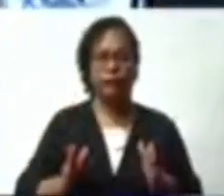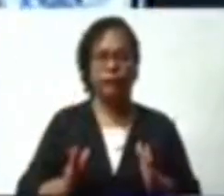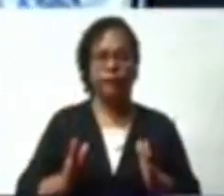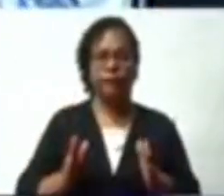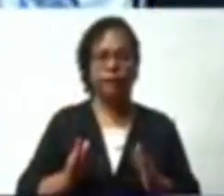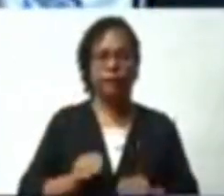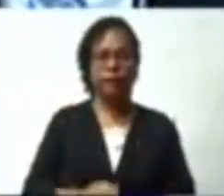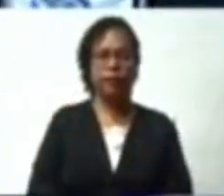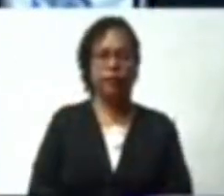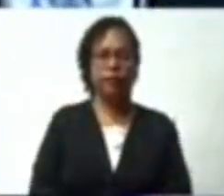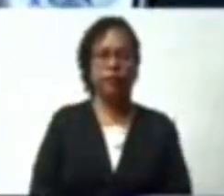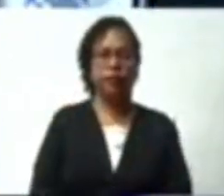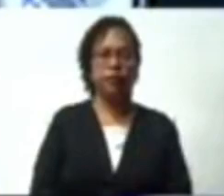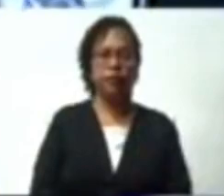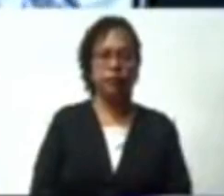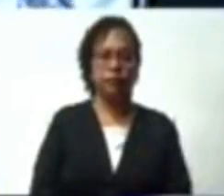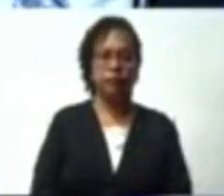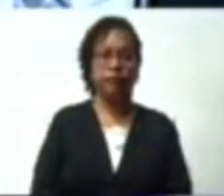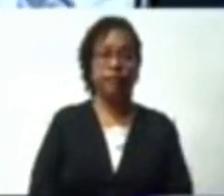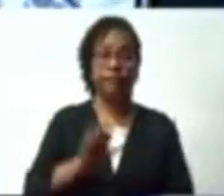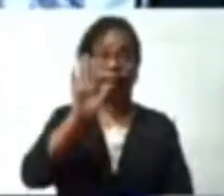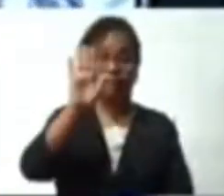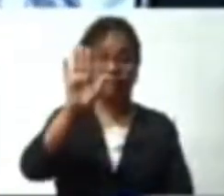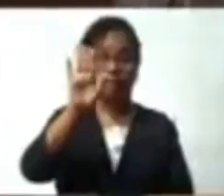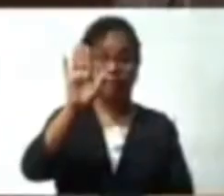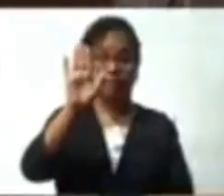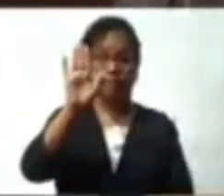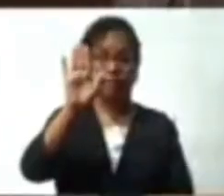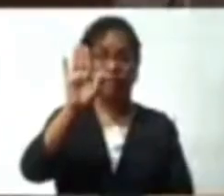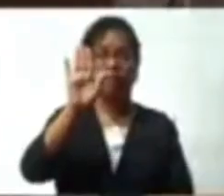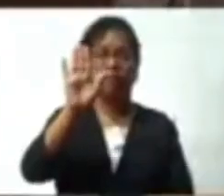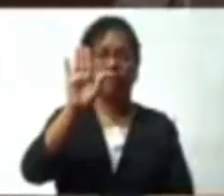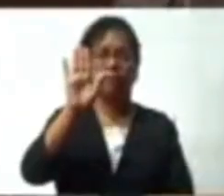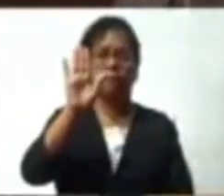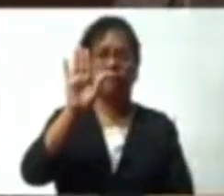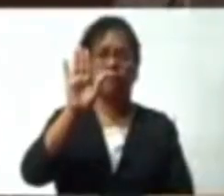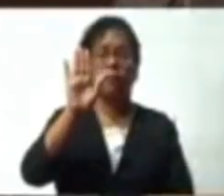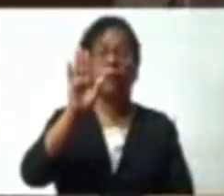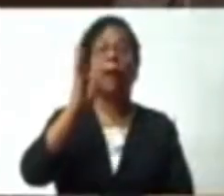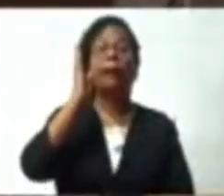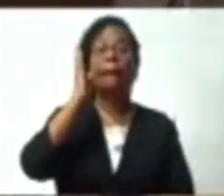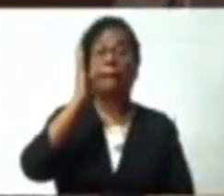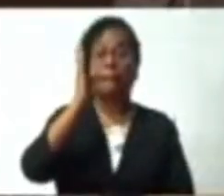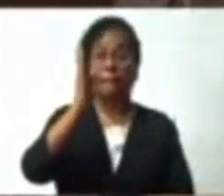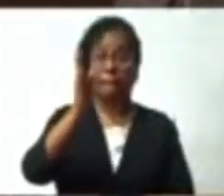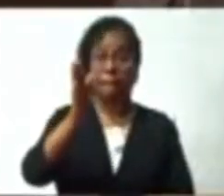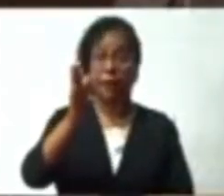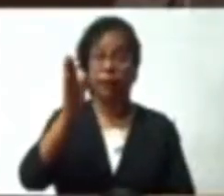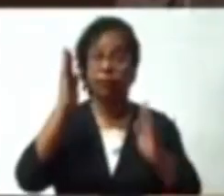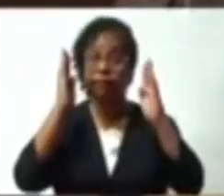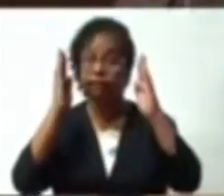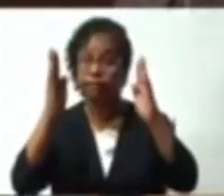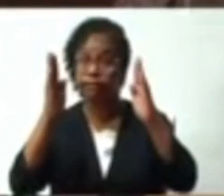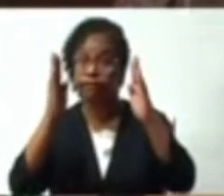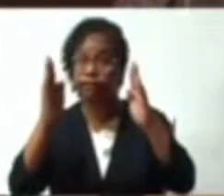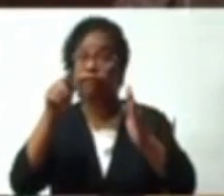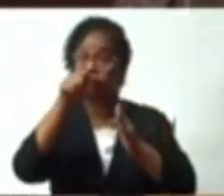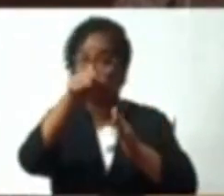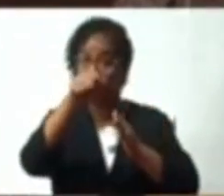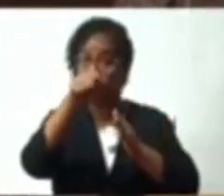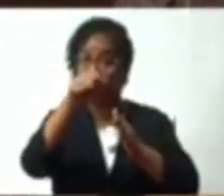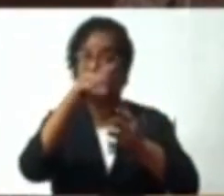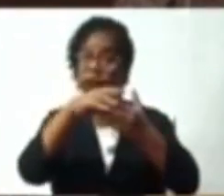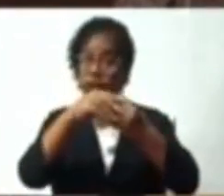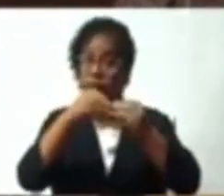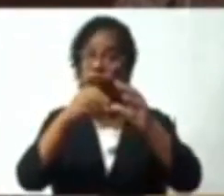No. Un momentito, doctor. Vamos a poner atención